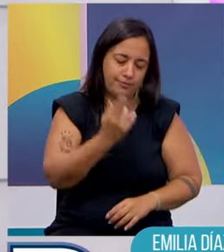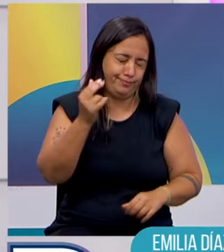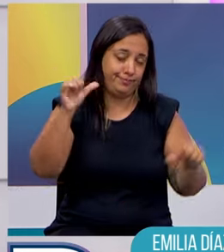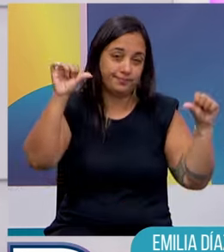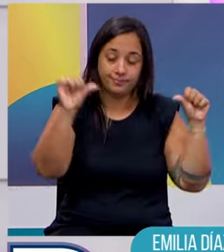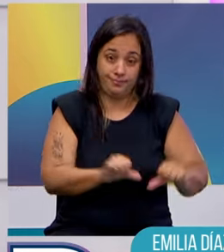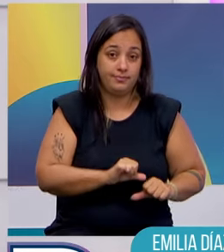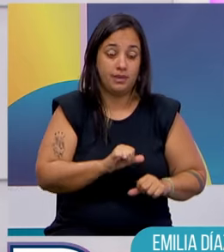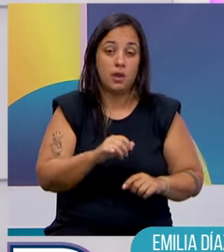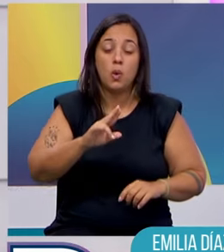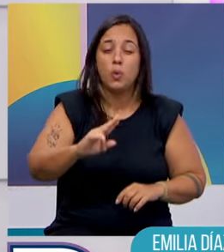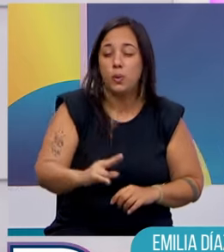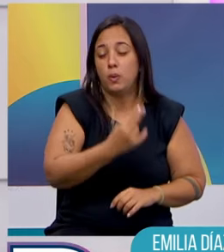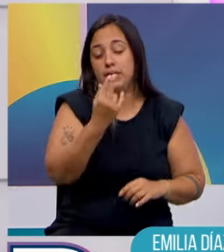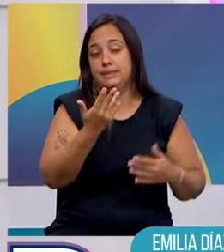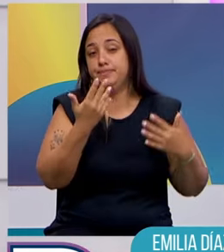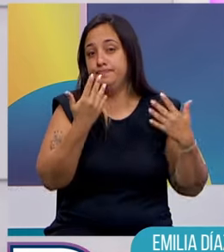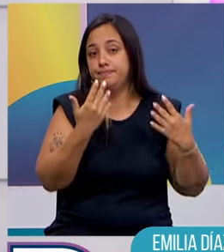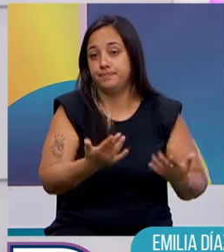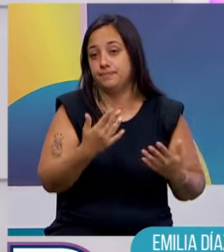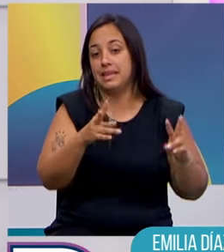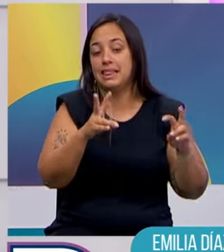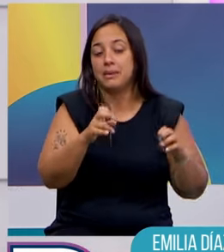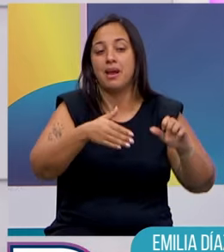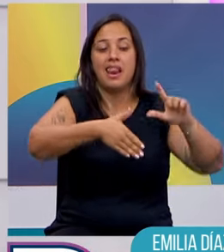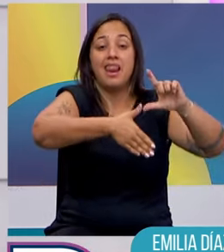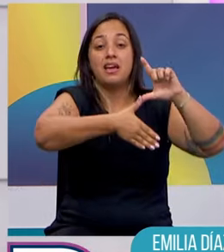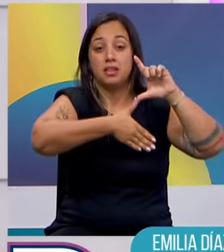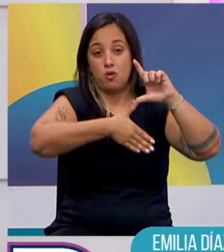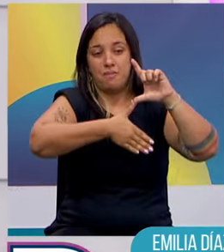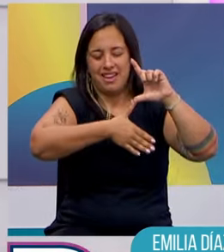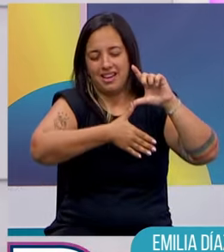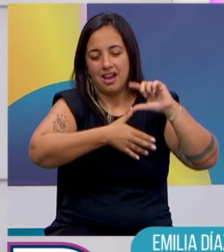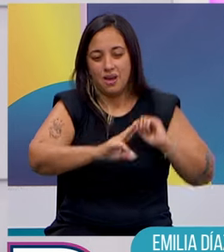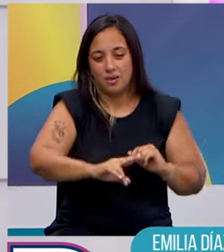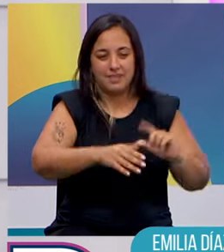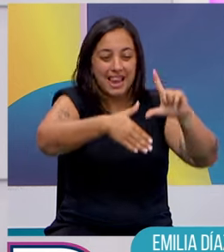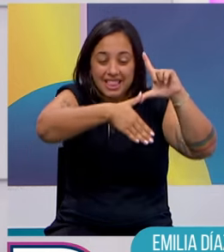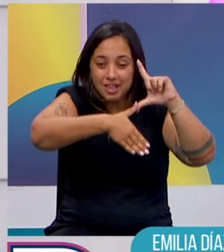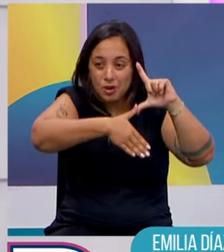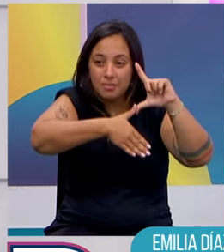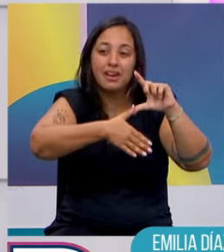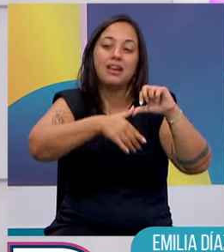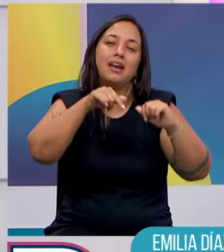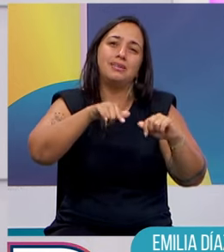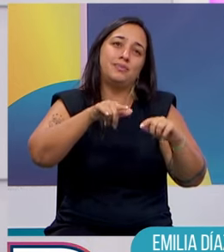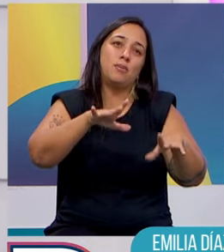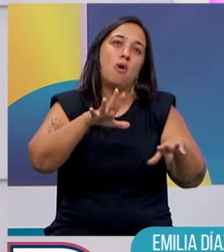Uruguay está regalado, pero Uruguay está regalado en el marco de Latinoamérica. Claro. Latinoamérica es el gran pulmón del